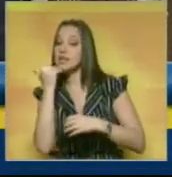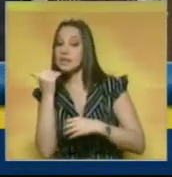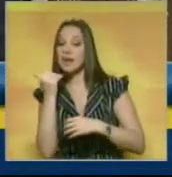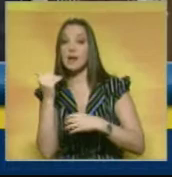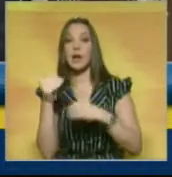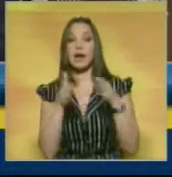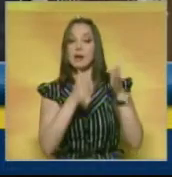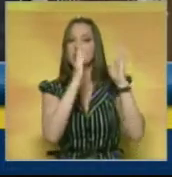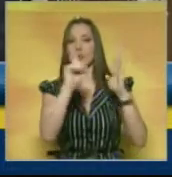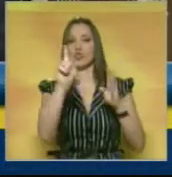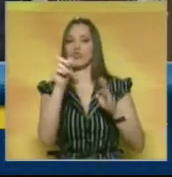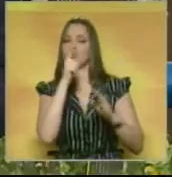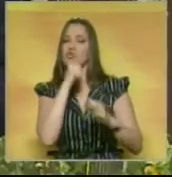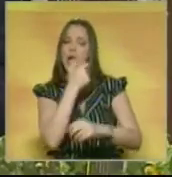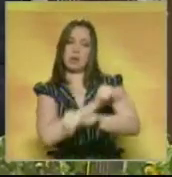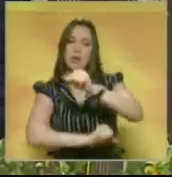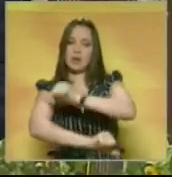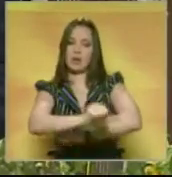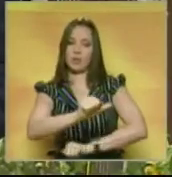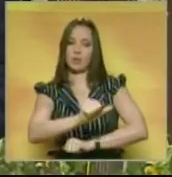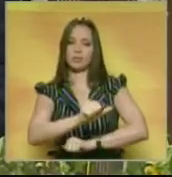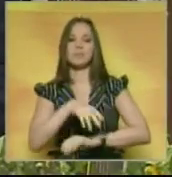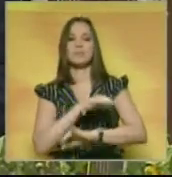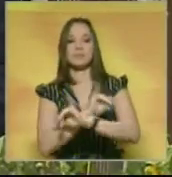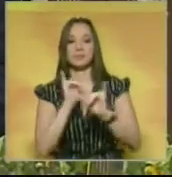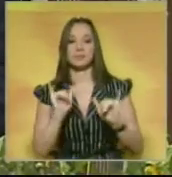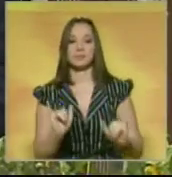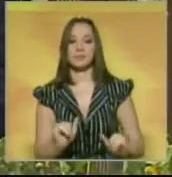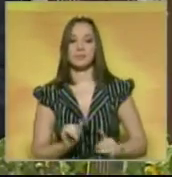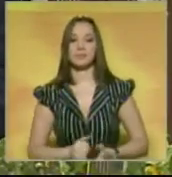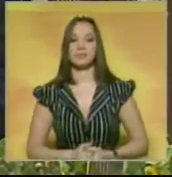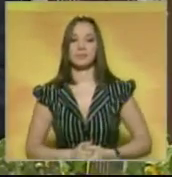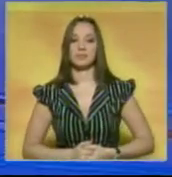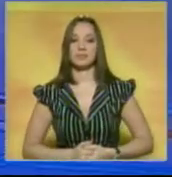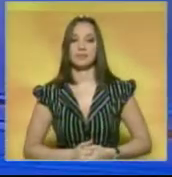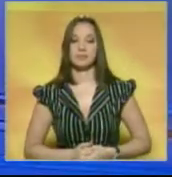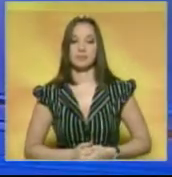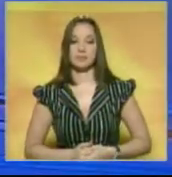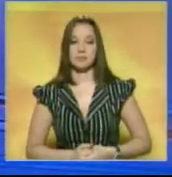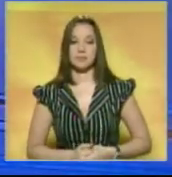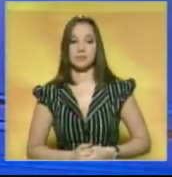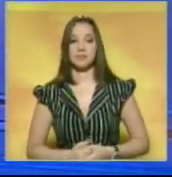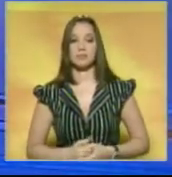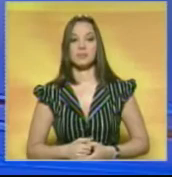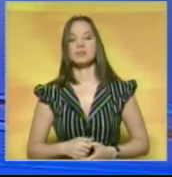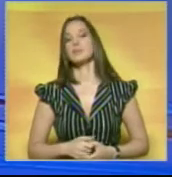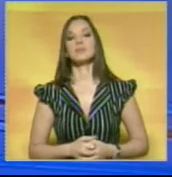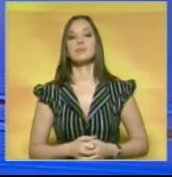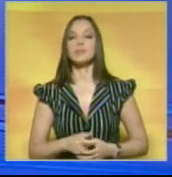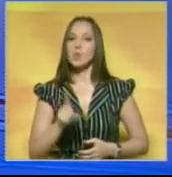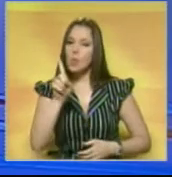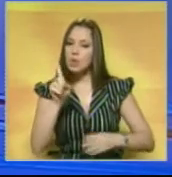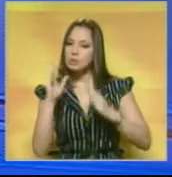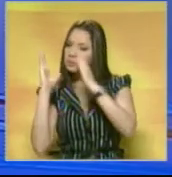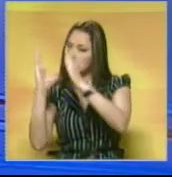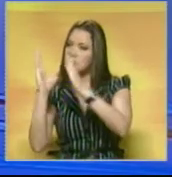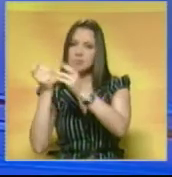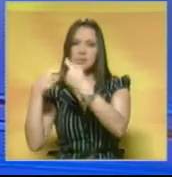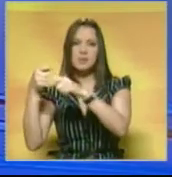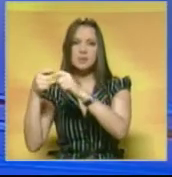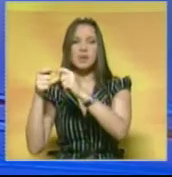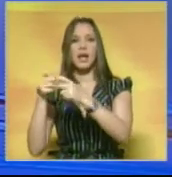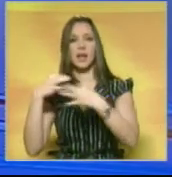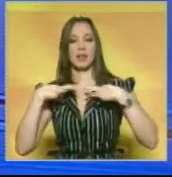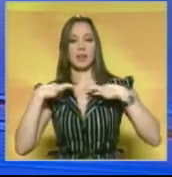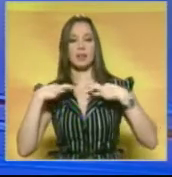galpón no resultaron afectadas. José Leonardo Nava, Noticiero Venevisión. Una mini tienda se incendió y otras dos